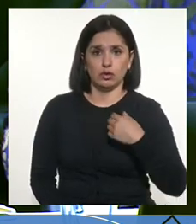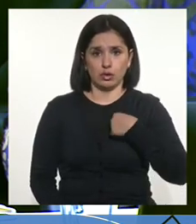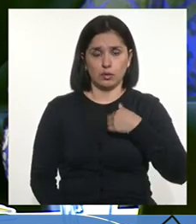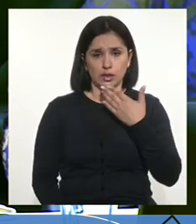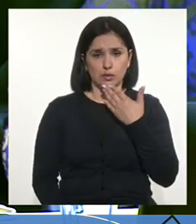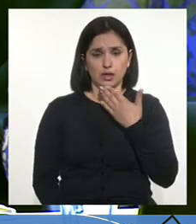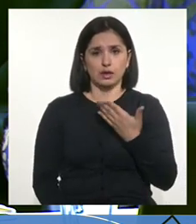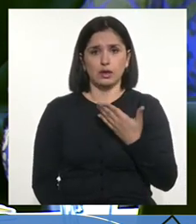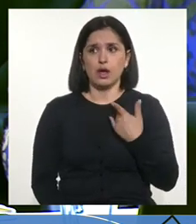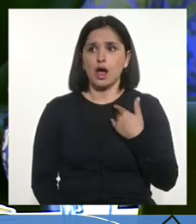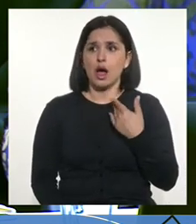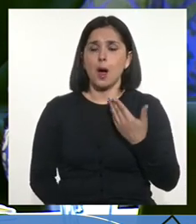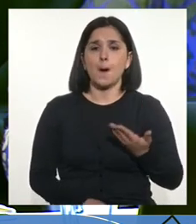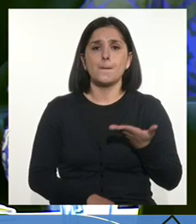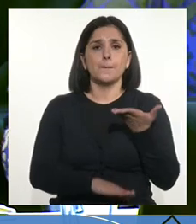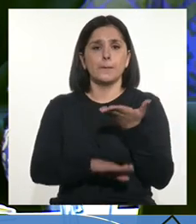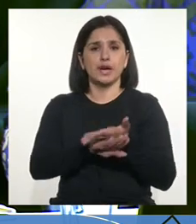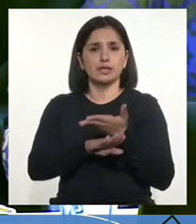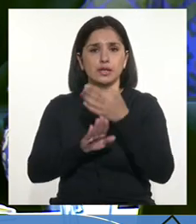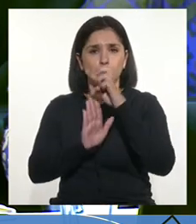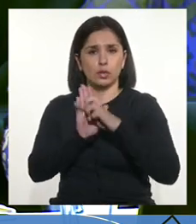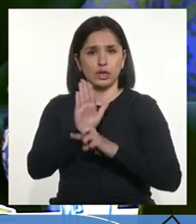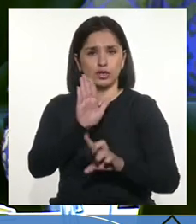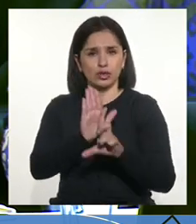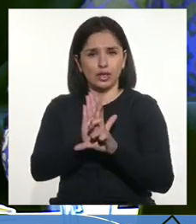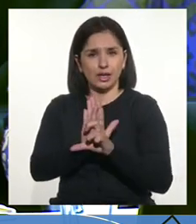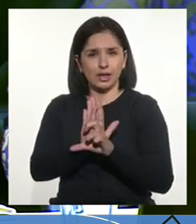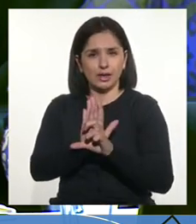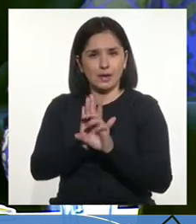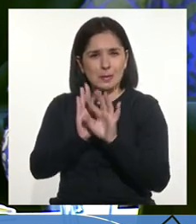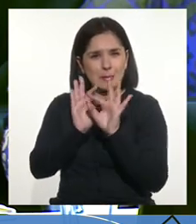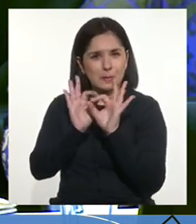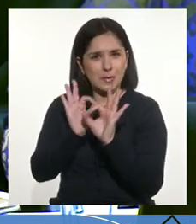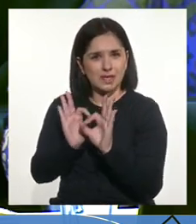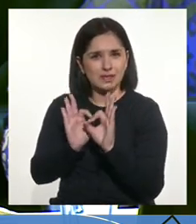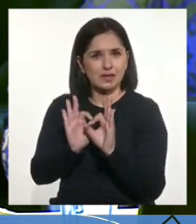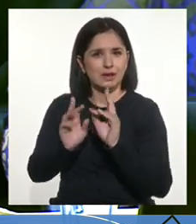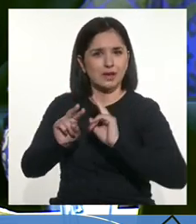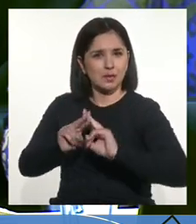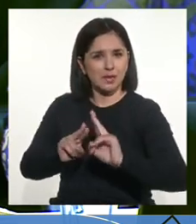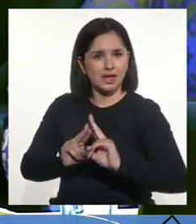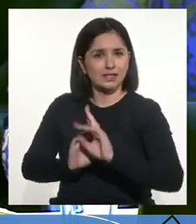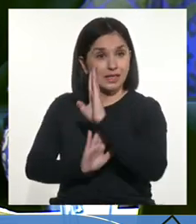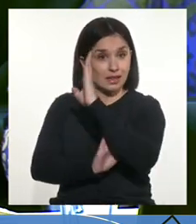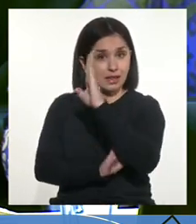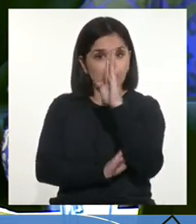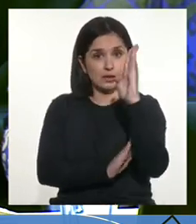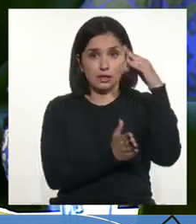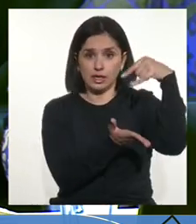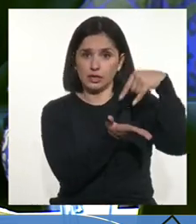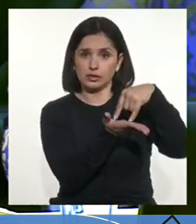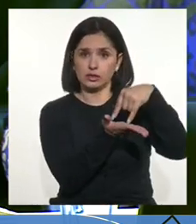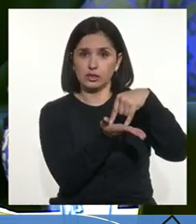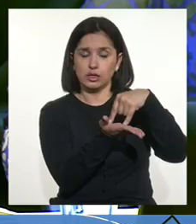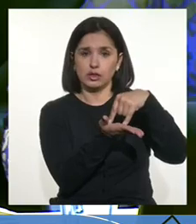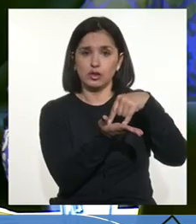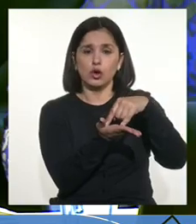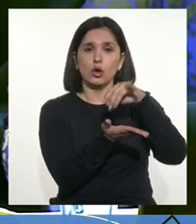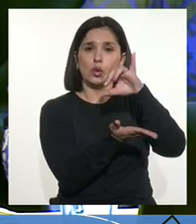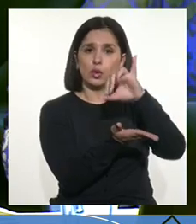habla a presentar un proyecto de ley precisamente para hacer de la biblioteca un